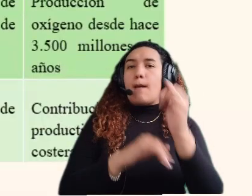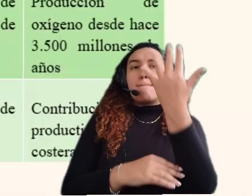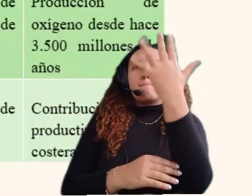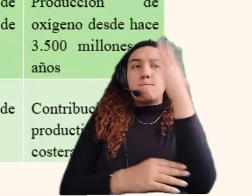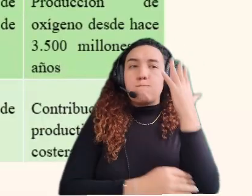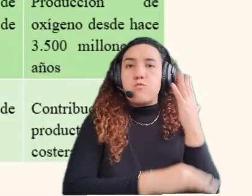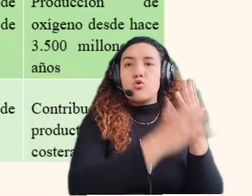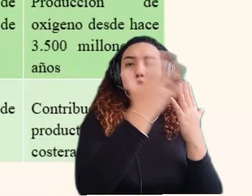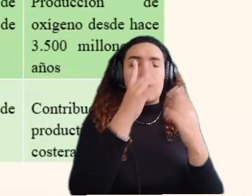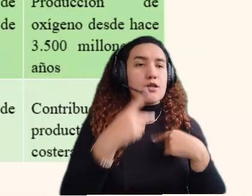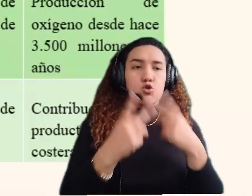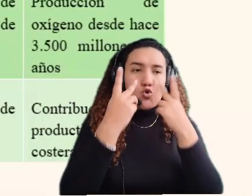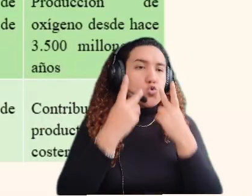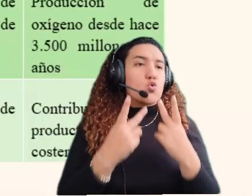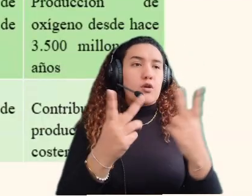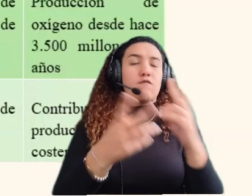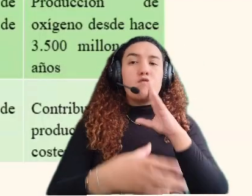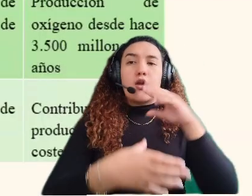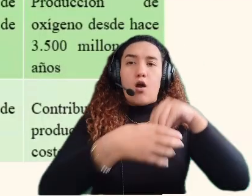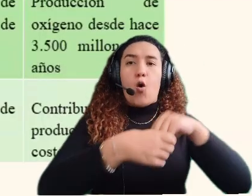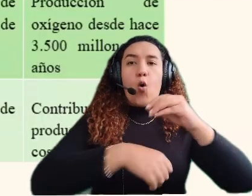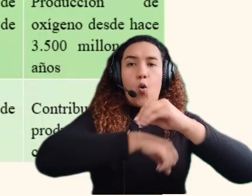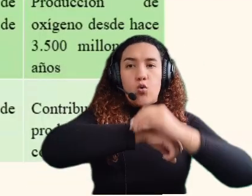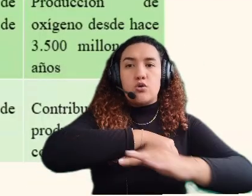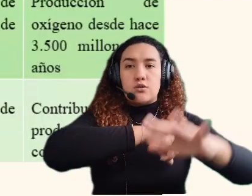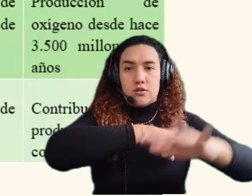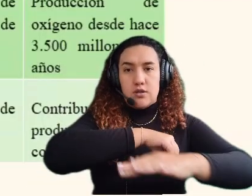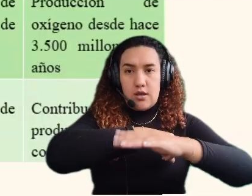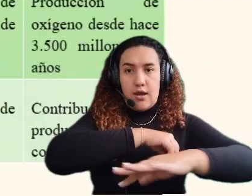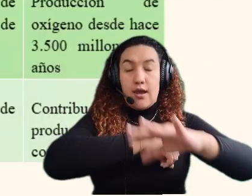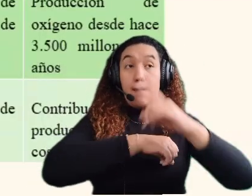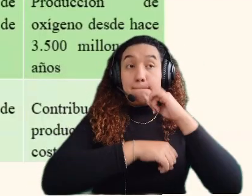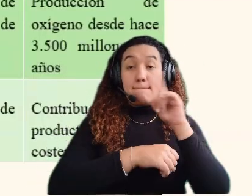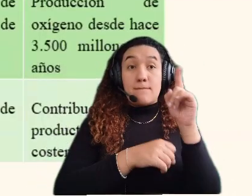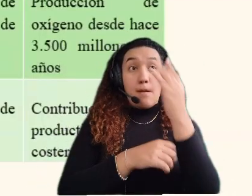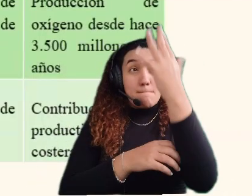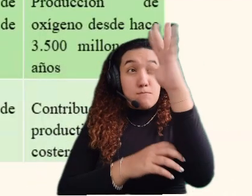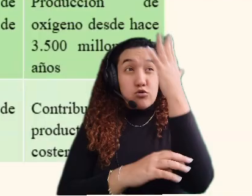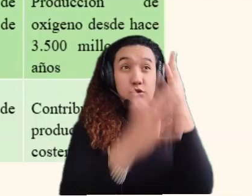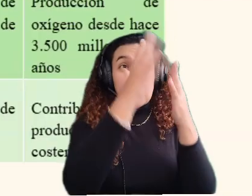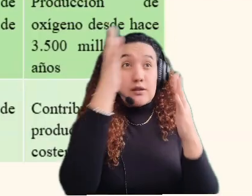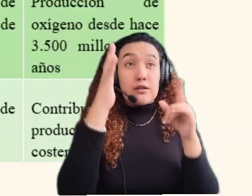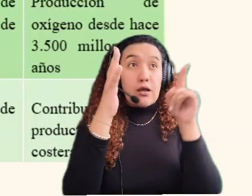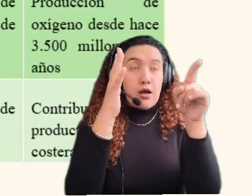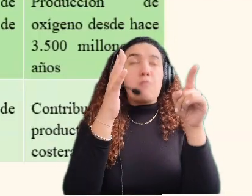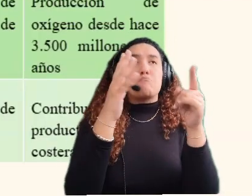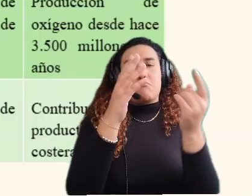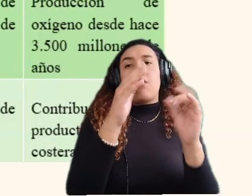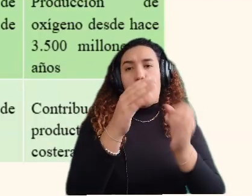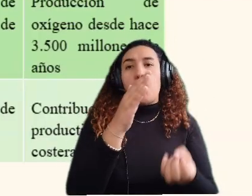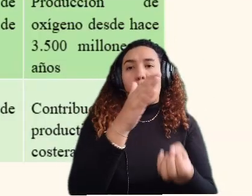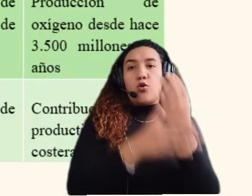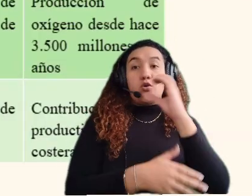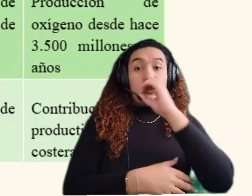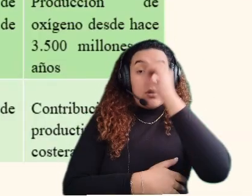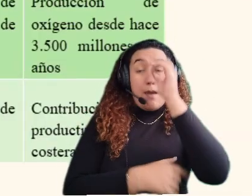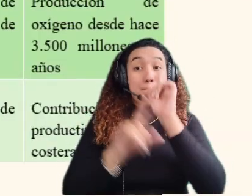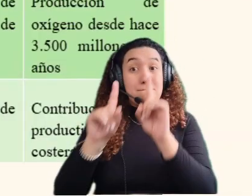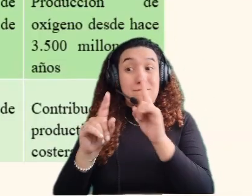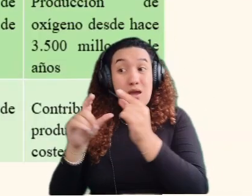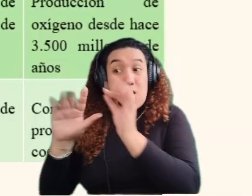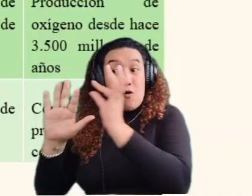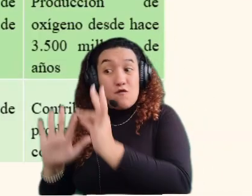bosques invisibles del océano, capturando más del dióxido de carbono que todos los bosques tropicales juntos.